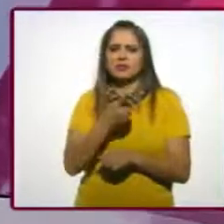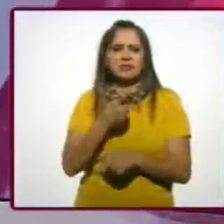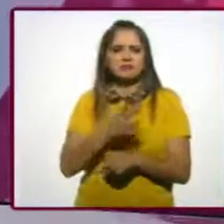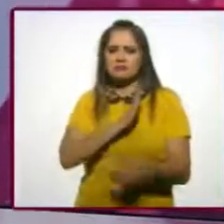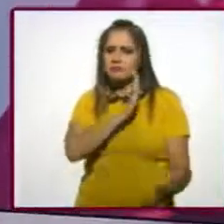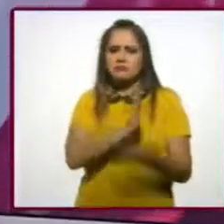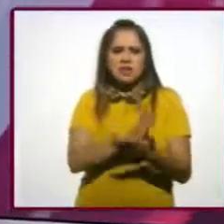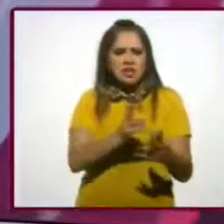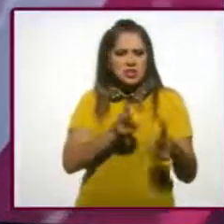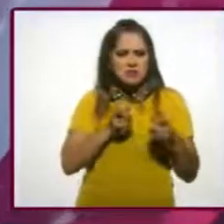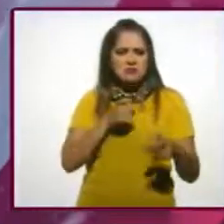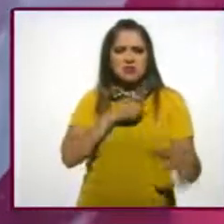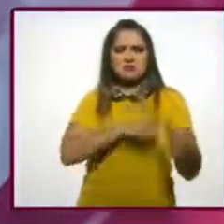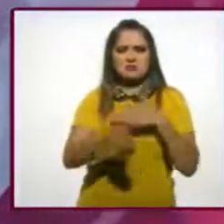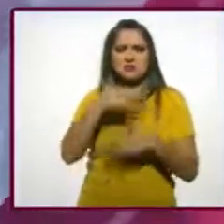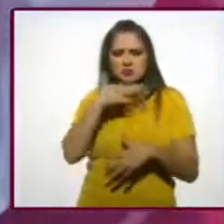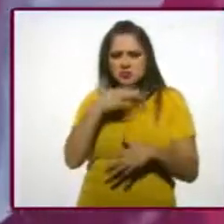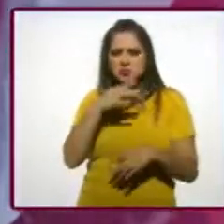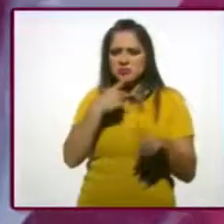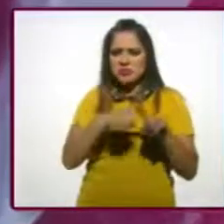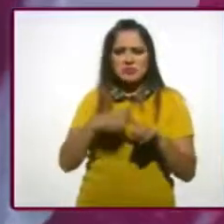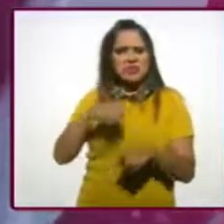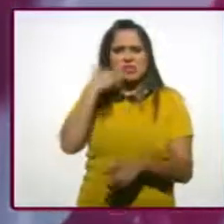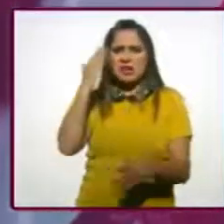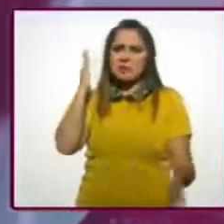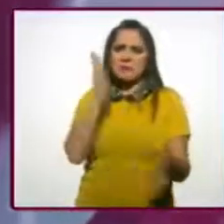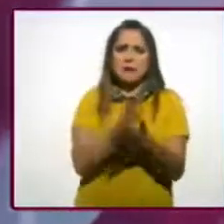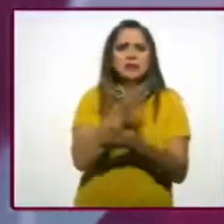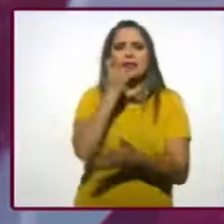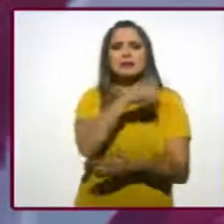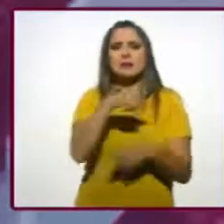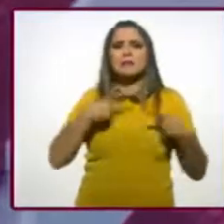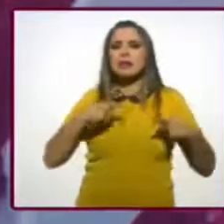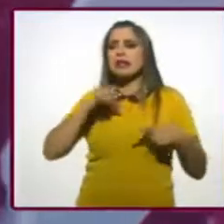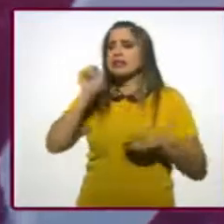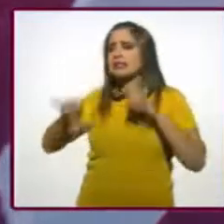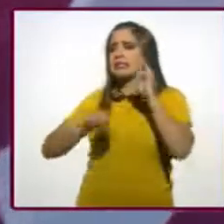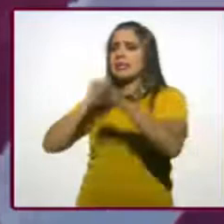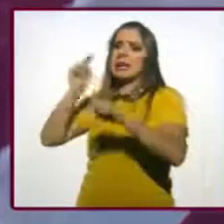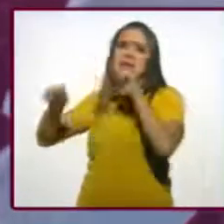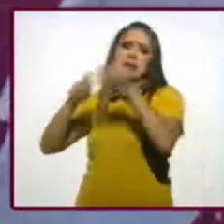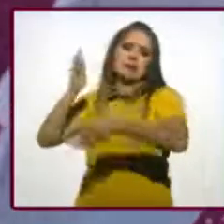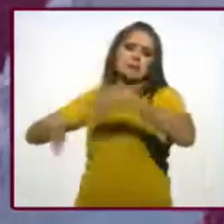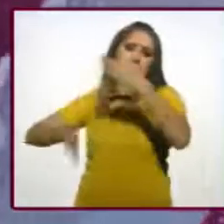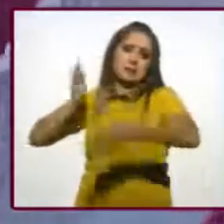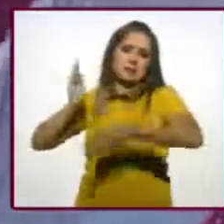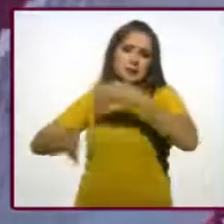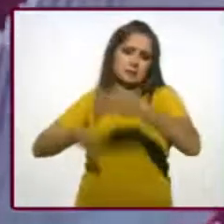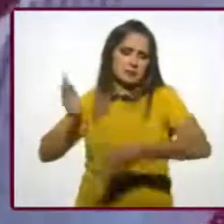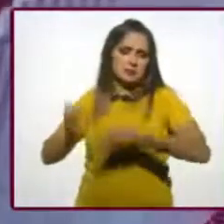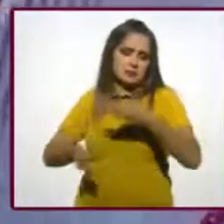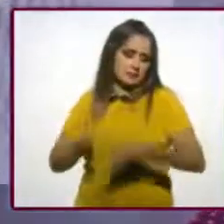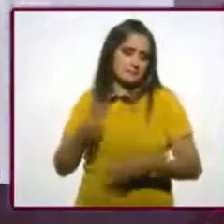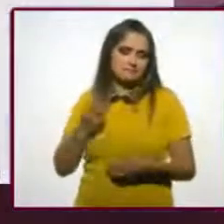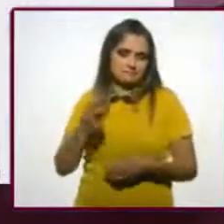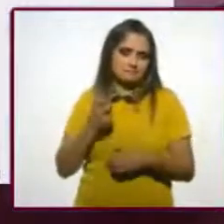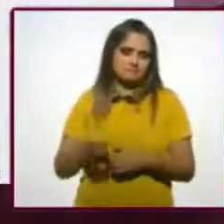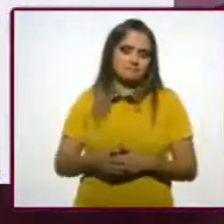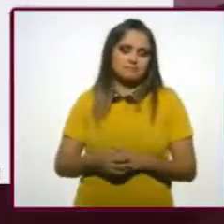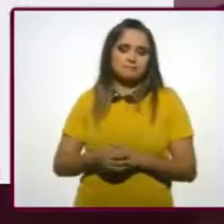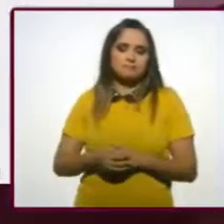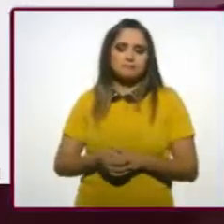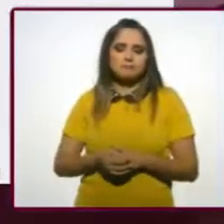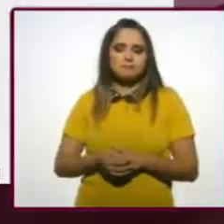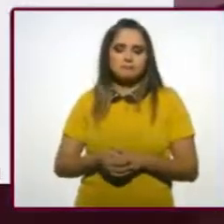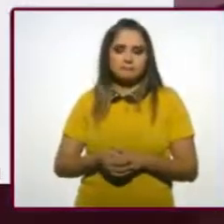decir, es un argumento más que justificado. Y si lo vemos en números, vemos que en realidad el nivel de afectación es solamente con algunos